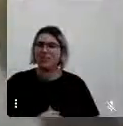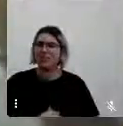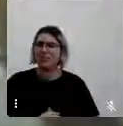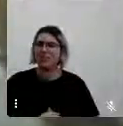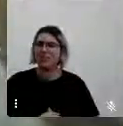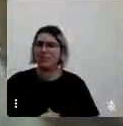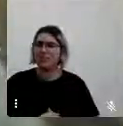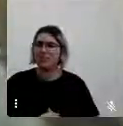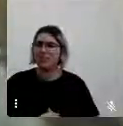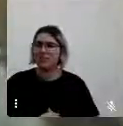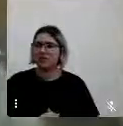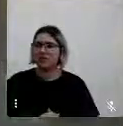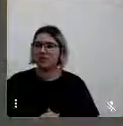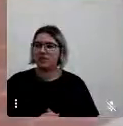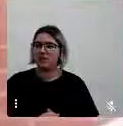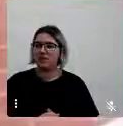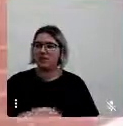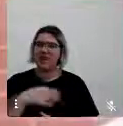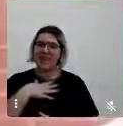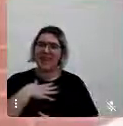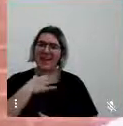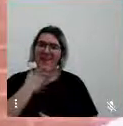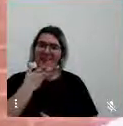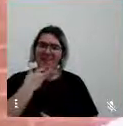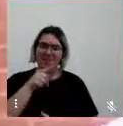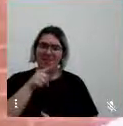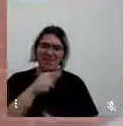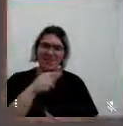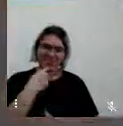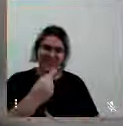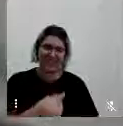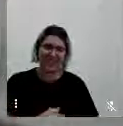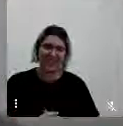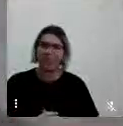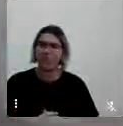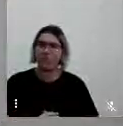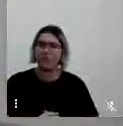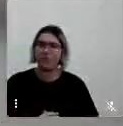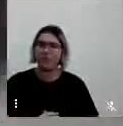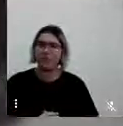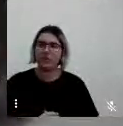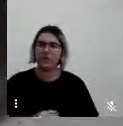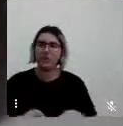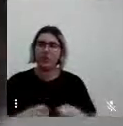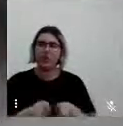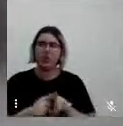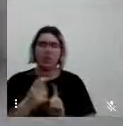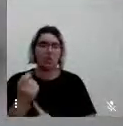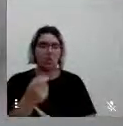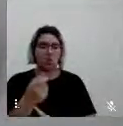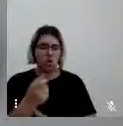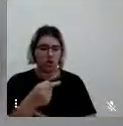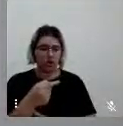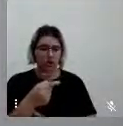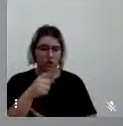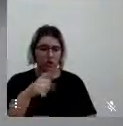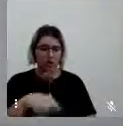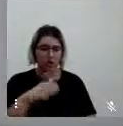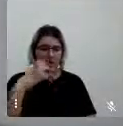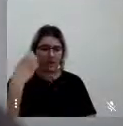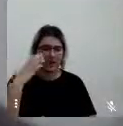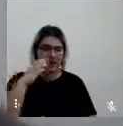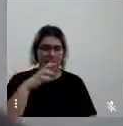placer conocerte. Muchas gracias. Como ella os ha dejado su correo y también os voy a ofrecer el correo de Cádiz Huesca,